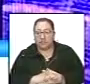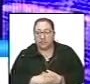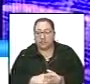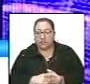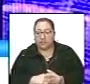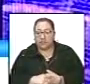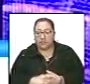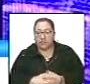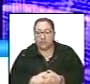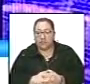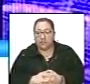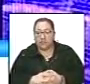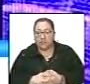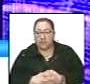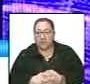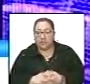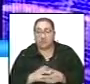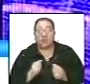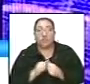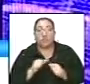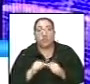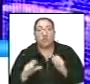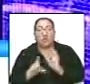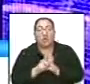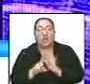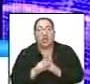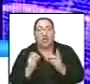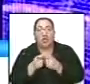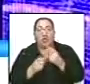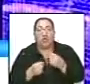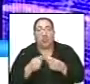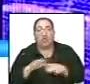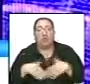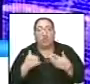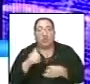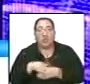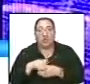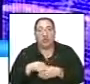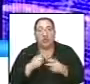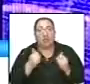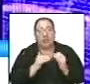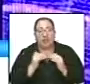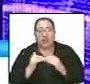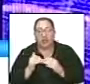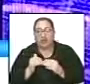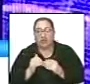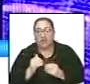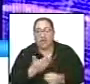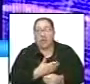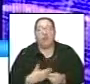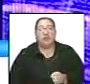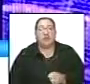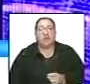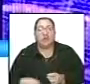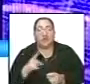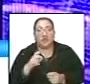la determinación por ley del número de congresistas y la posibilidad de una candidatura simultánea a la